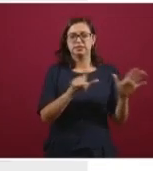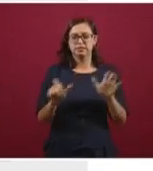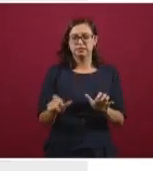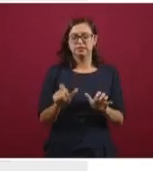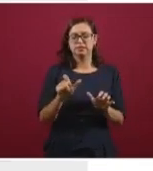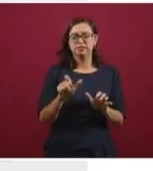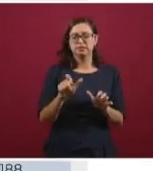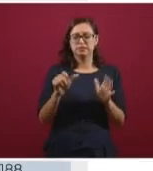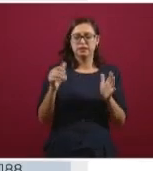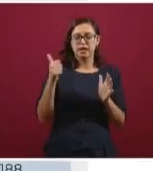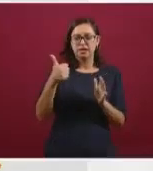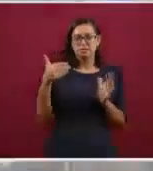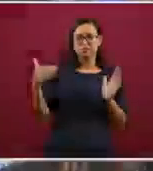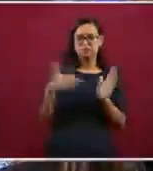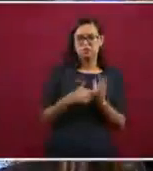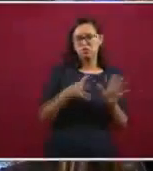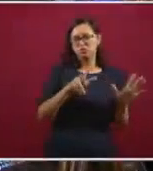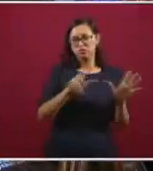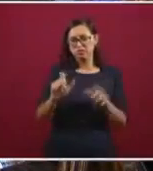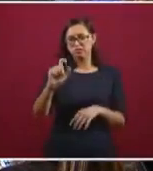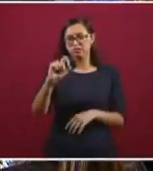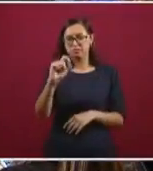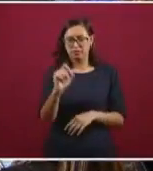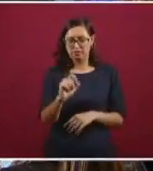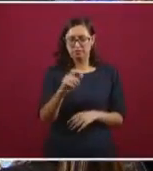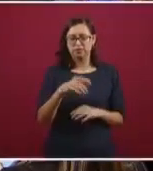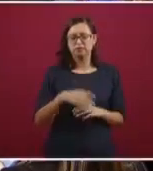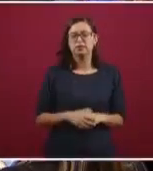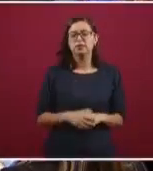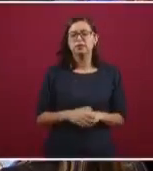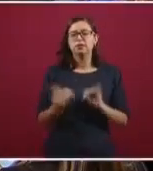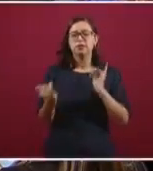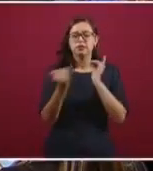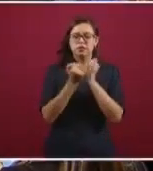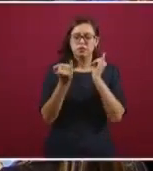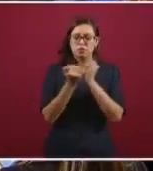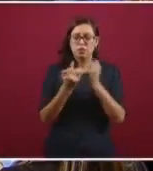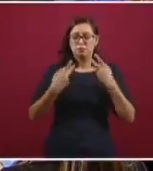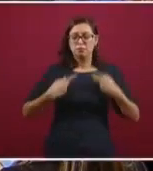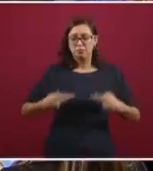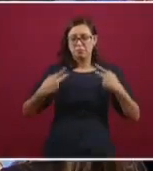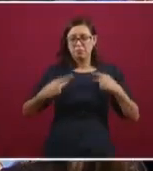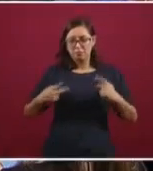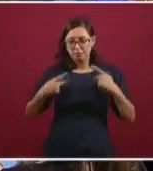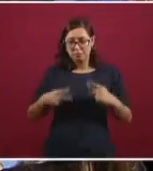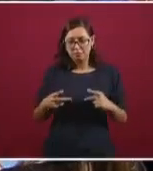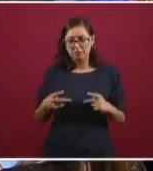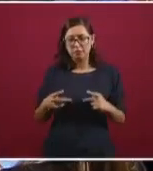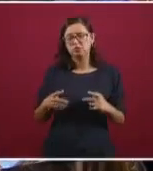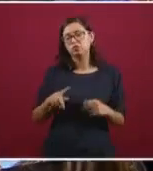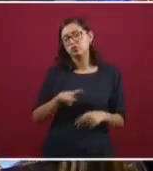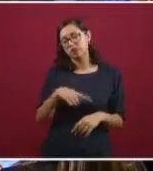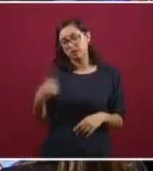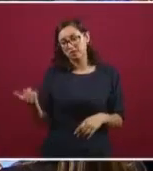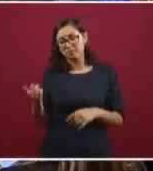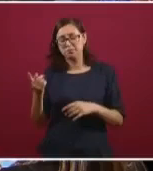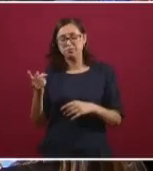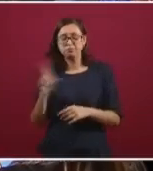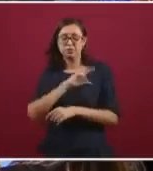76.820 armas. Tenemos las personas físicas, que es la línea gris.